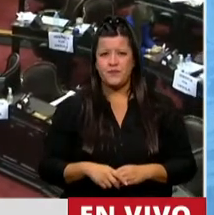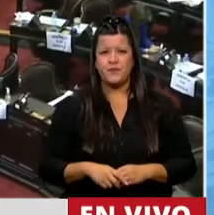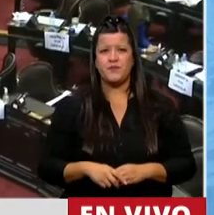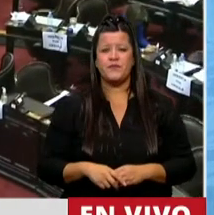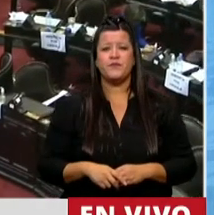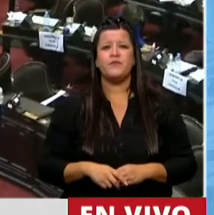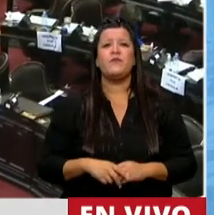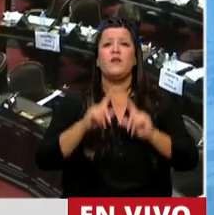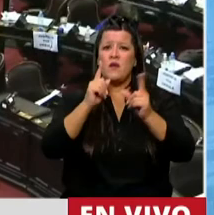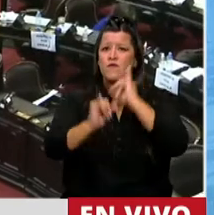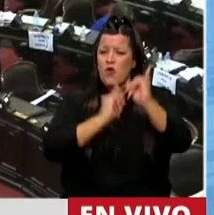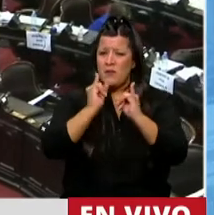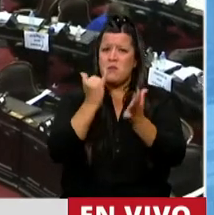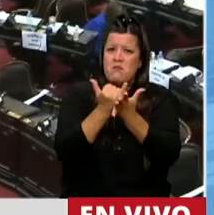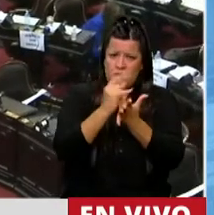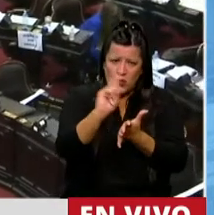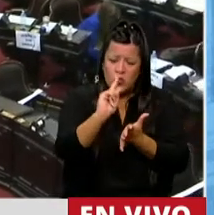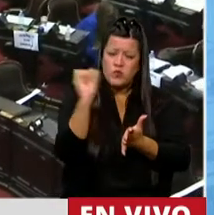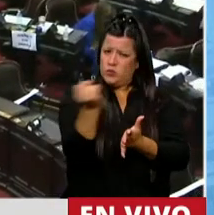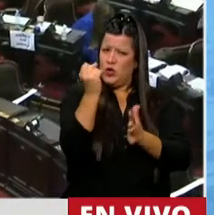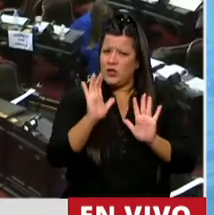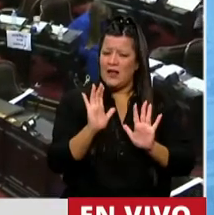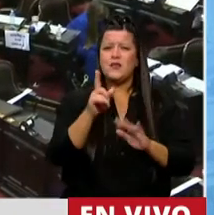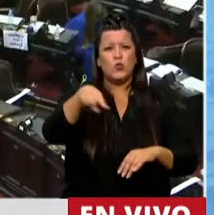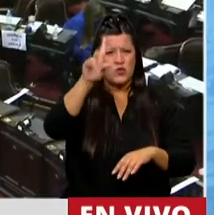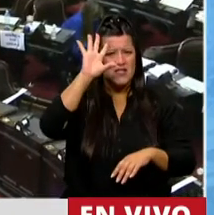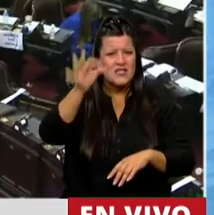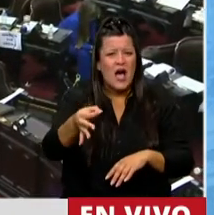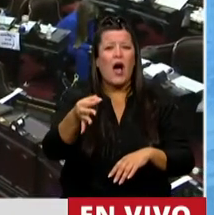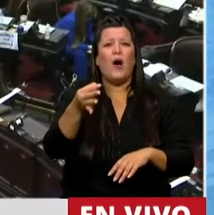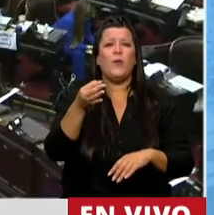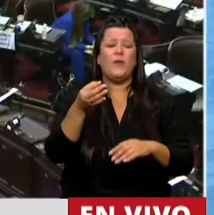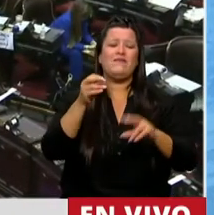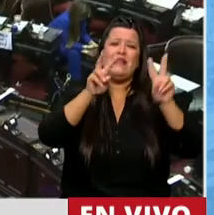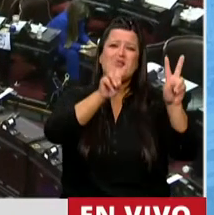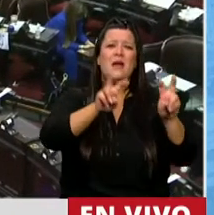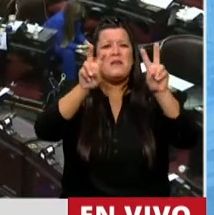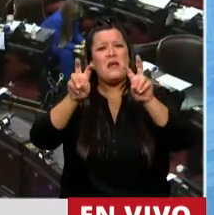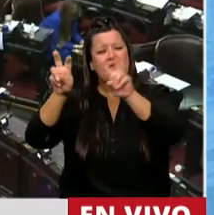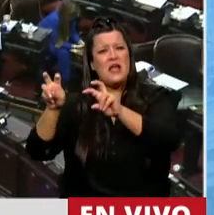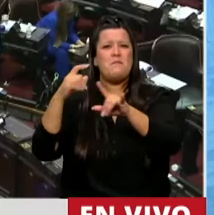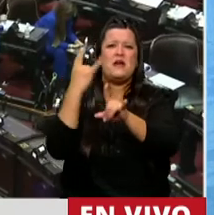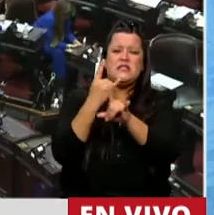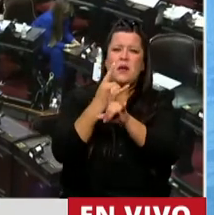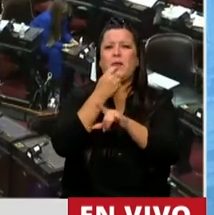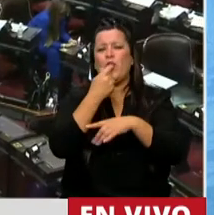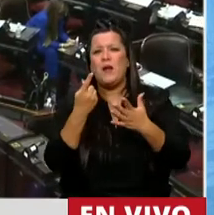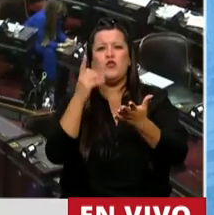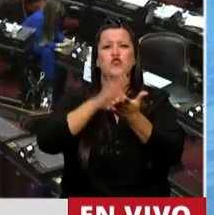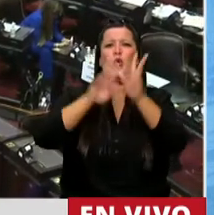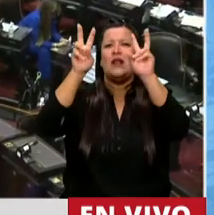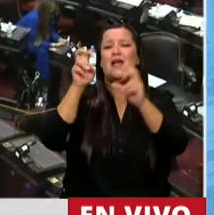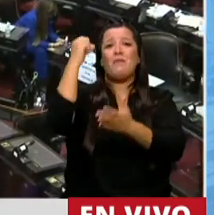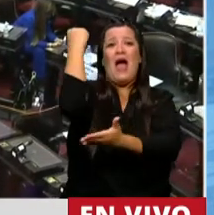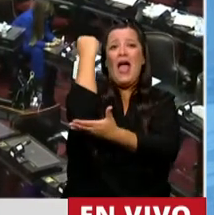Un dato no menor, ustedes saben que como en todas estas cuestiones en donde tienen que ver la cuestión